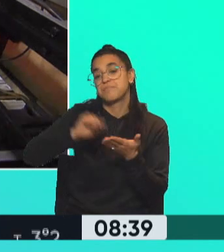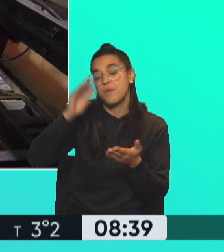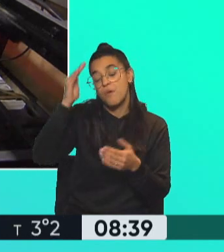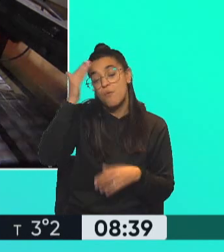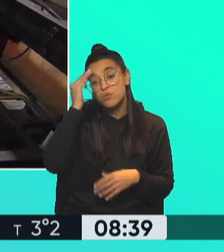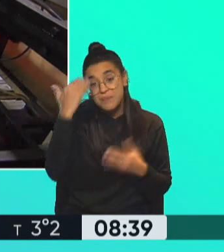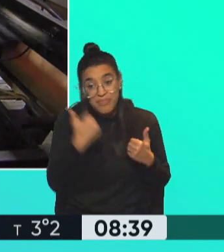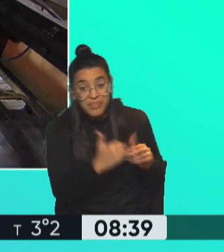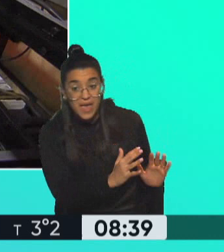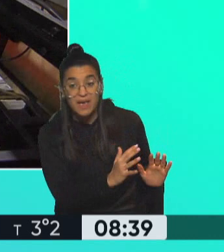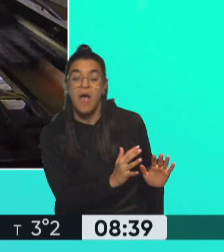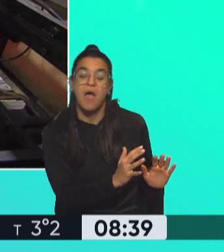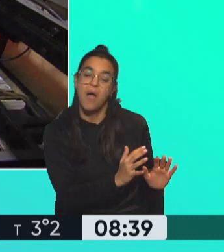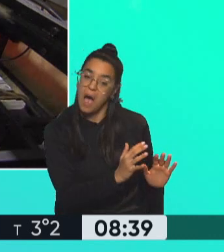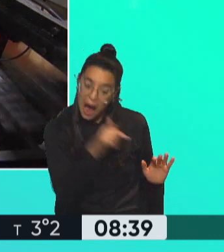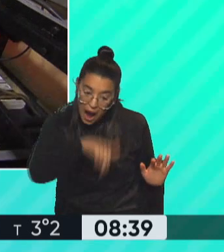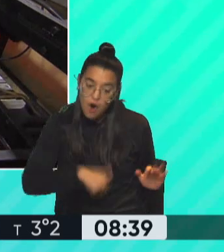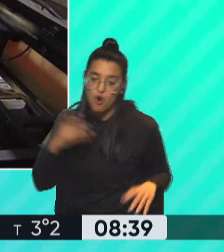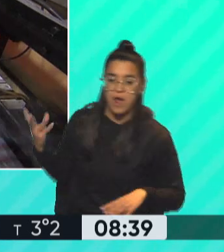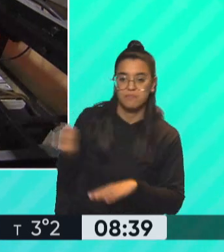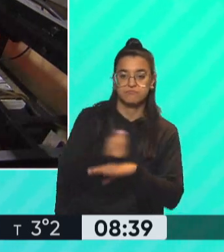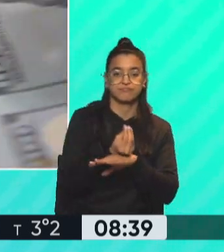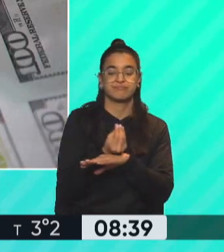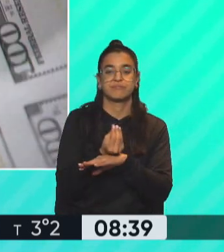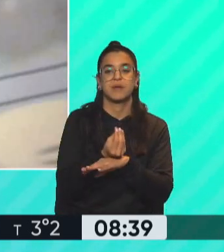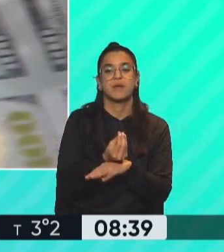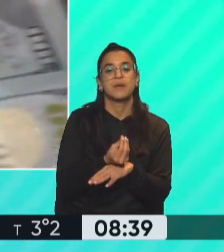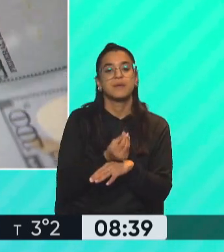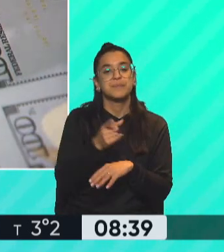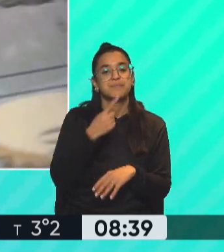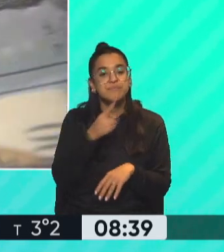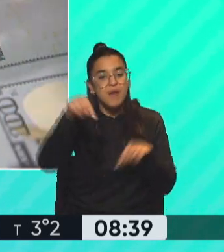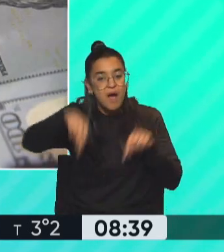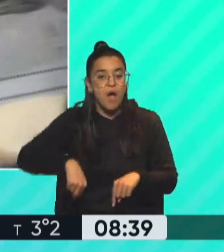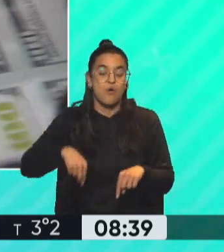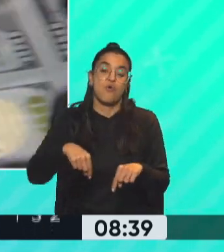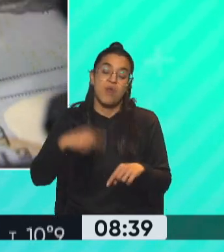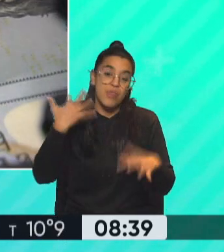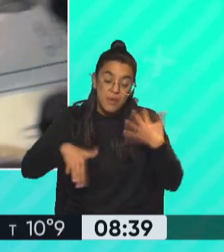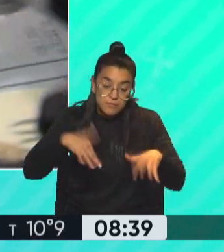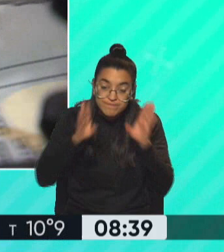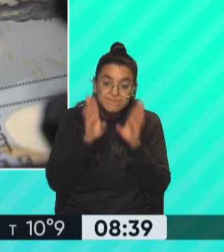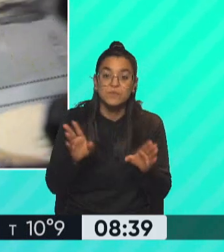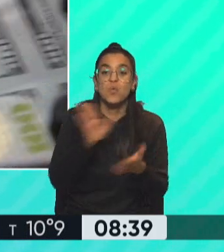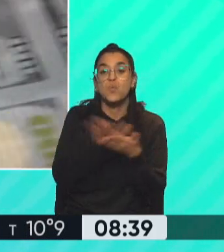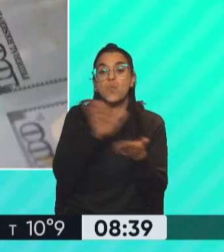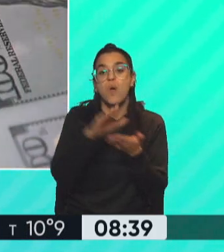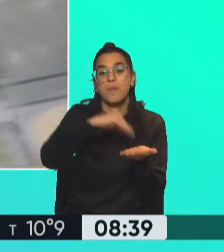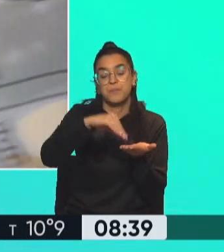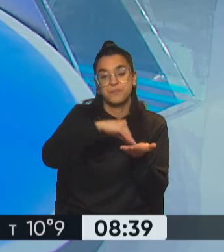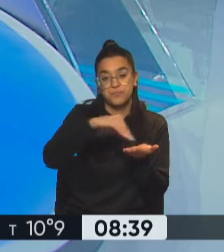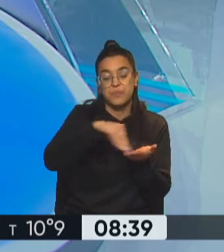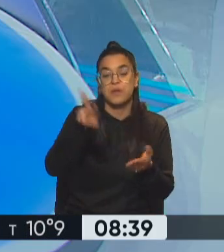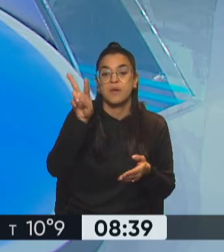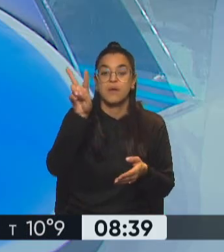Martín Guzmán y que debe abordar, te diría, con mucha premura la nueva ministra Silvina